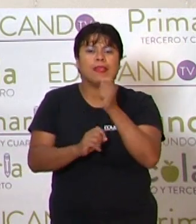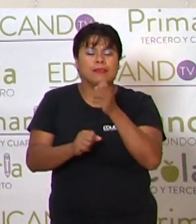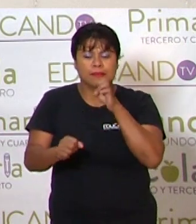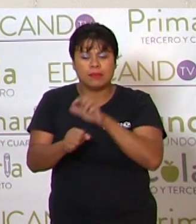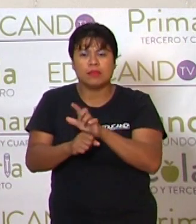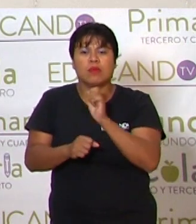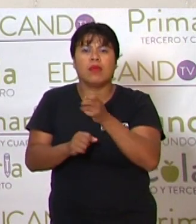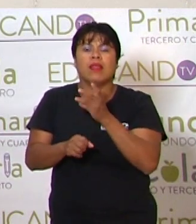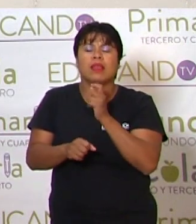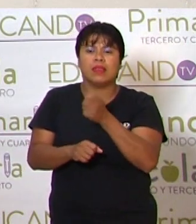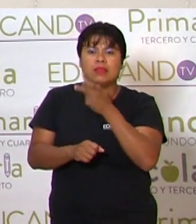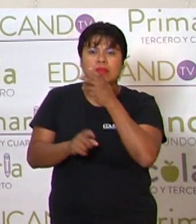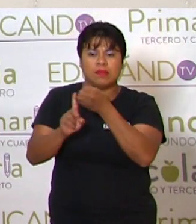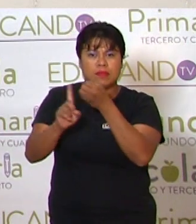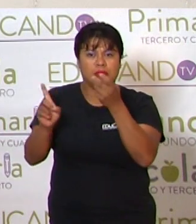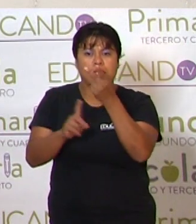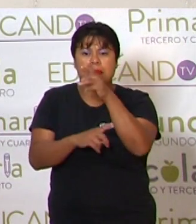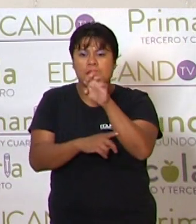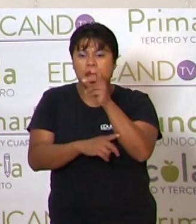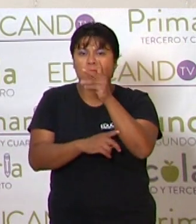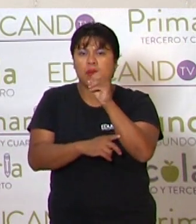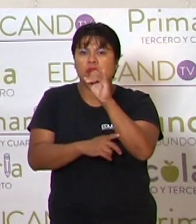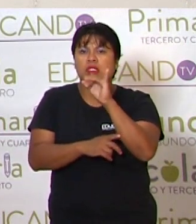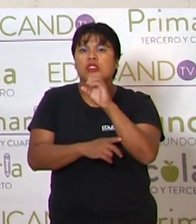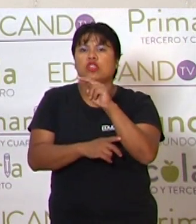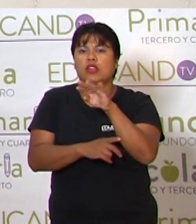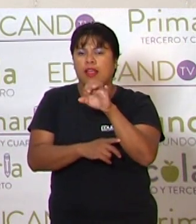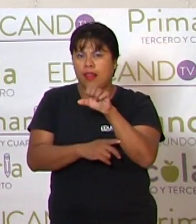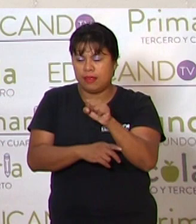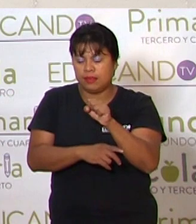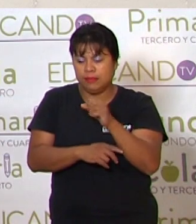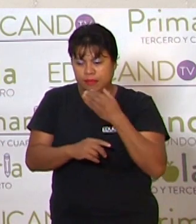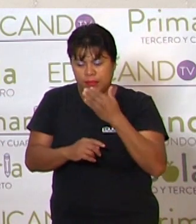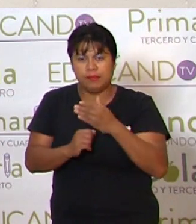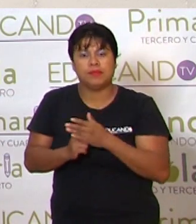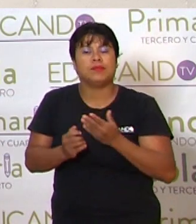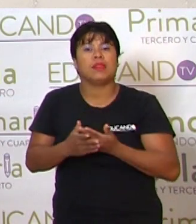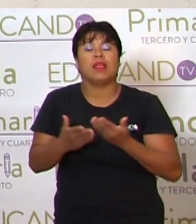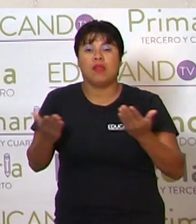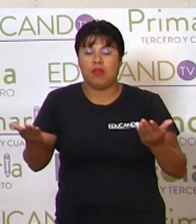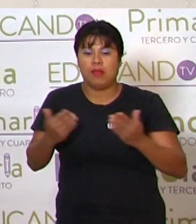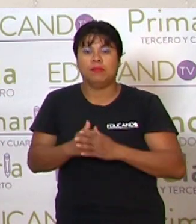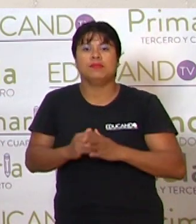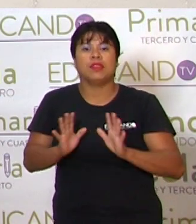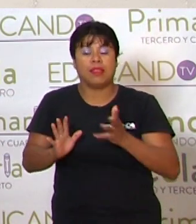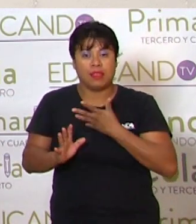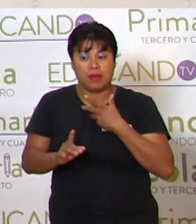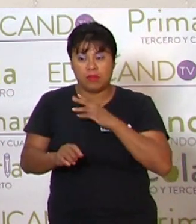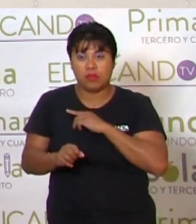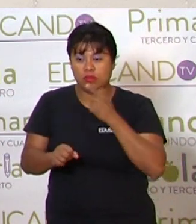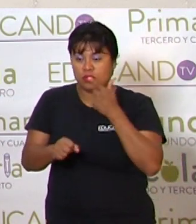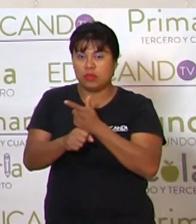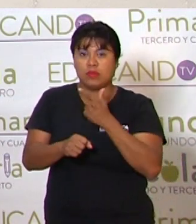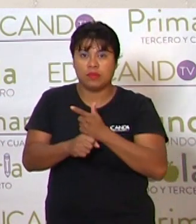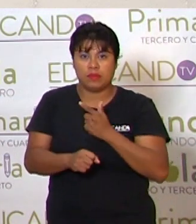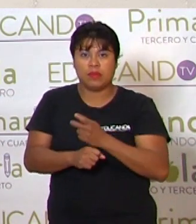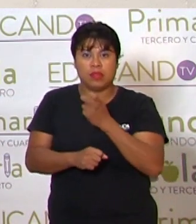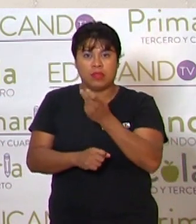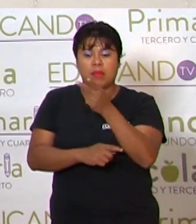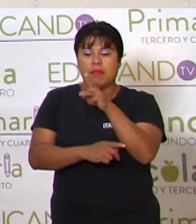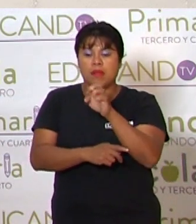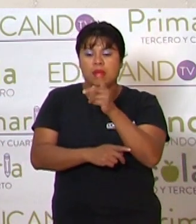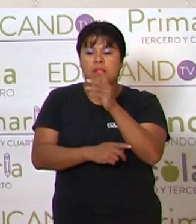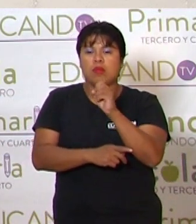específicamente cuáles son las frases preposicionales. Bien, ahora, ya tenemos identificado nuestra